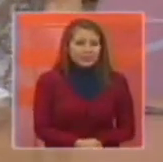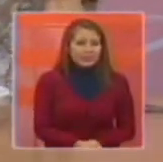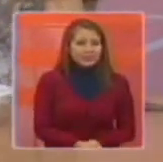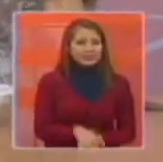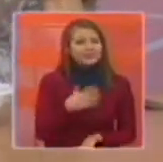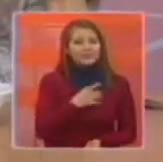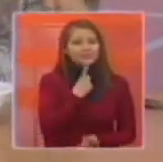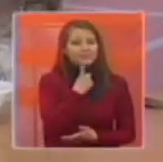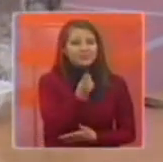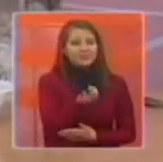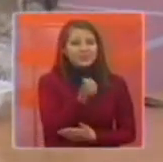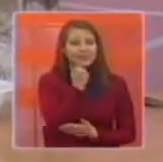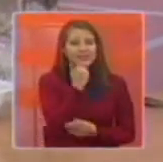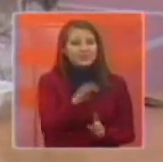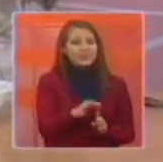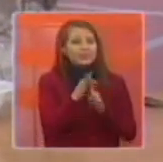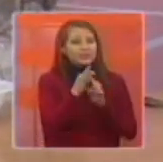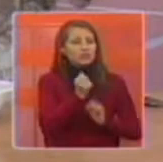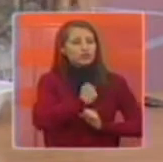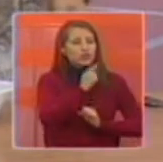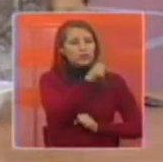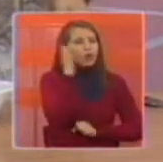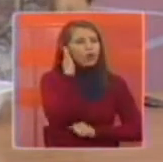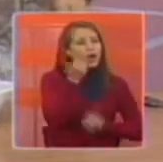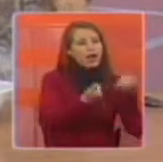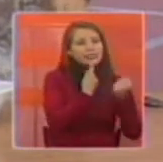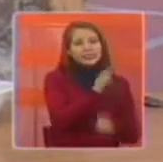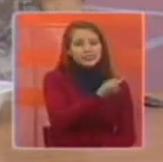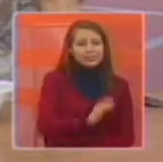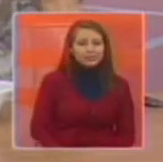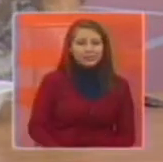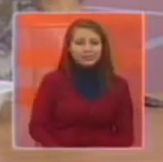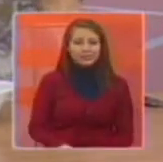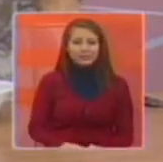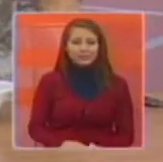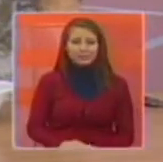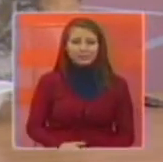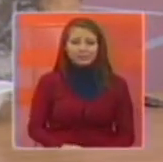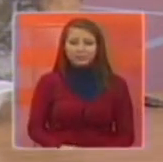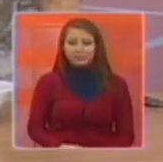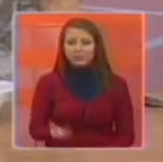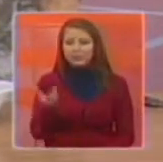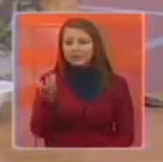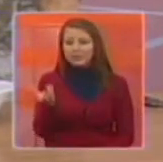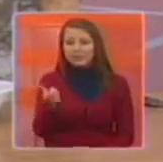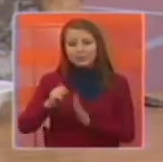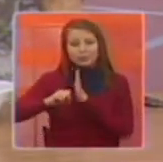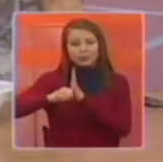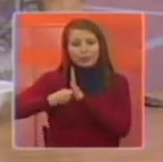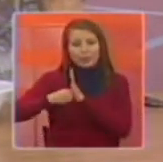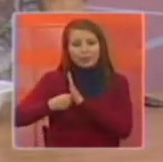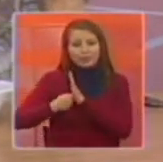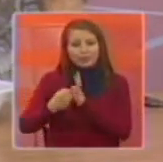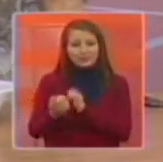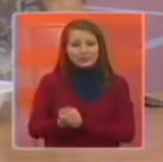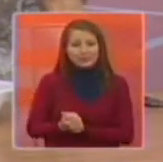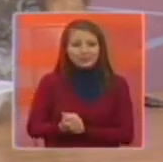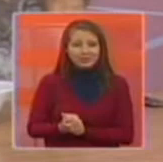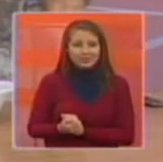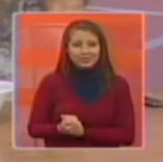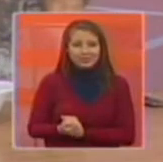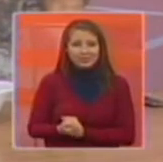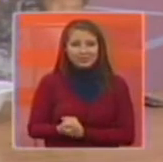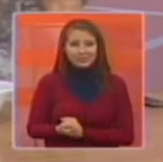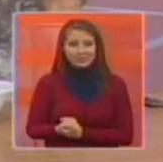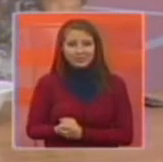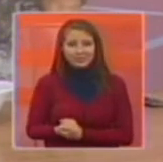si yo digo, dígame el plato más típico de Cuenca, ¿cuál me dice usted? Las papas con cuy. Las papas con